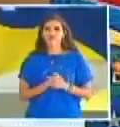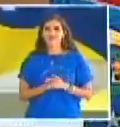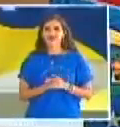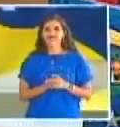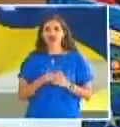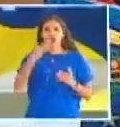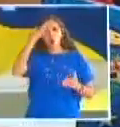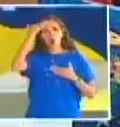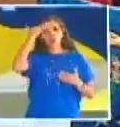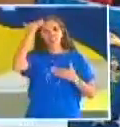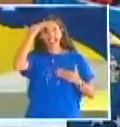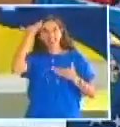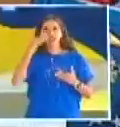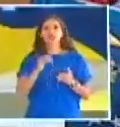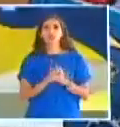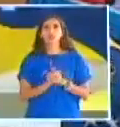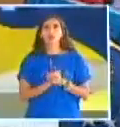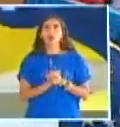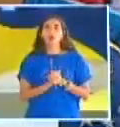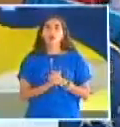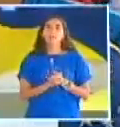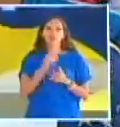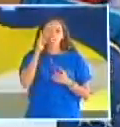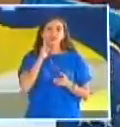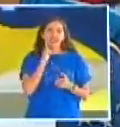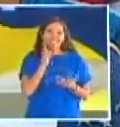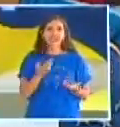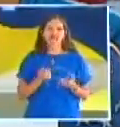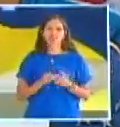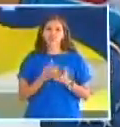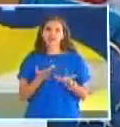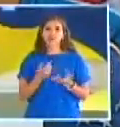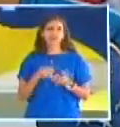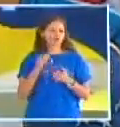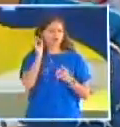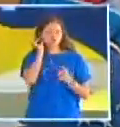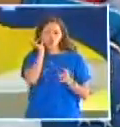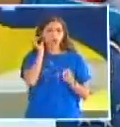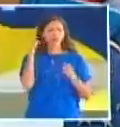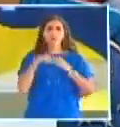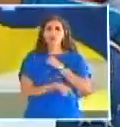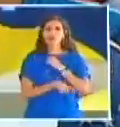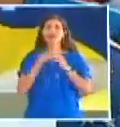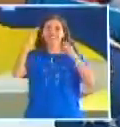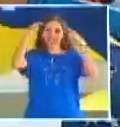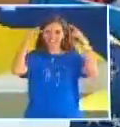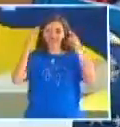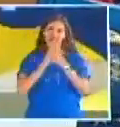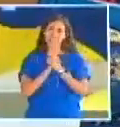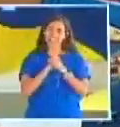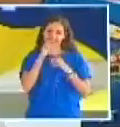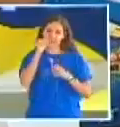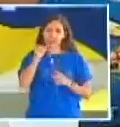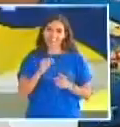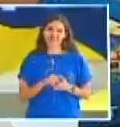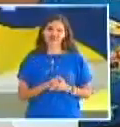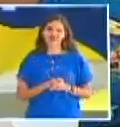saludo bolivariano, revolucionario, feminista, antiimperialista y por siempre chavista, camarada Nicolás.